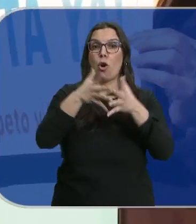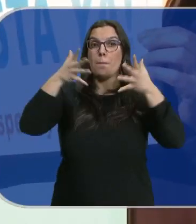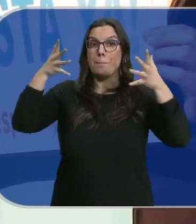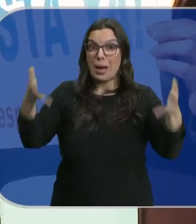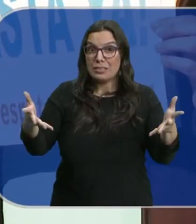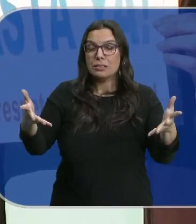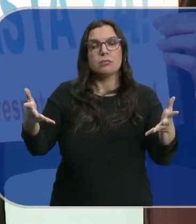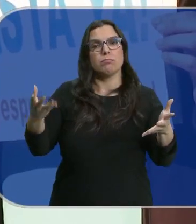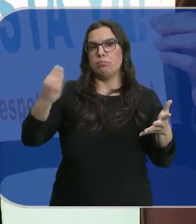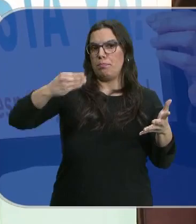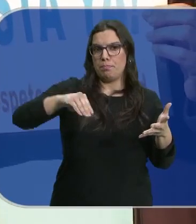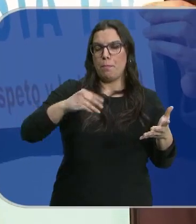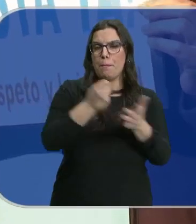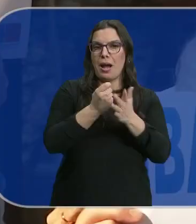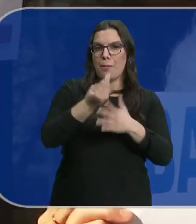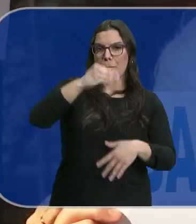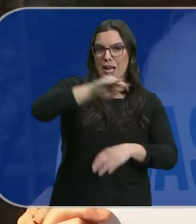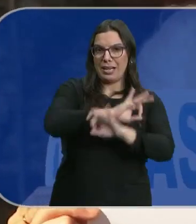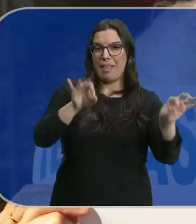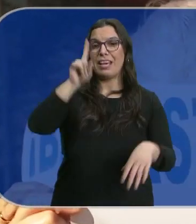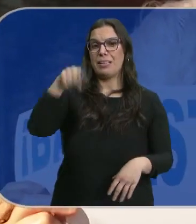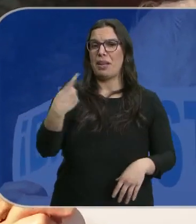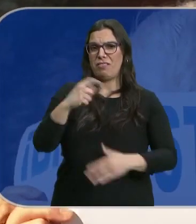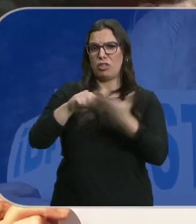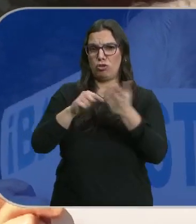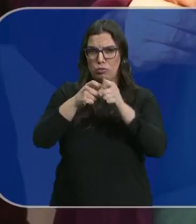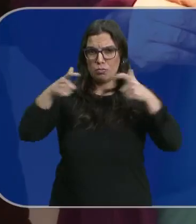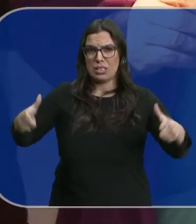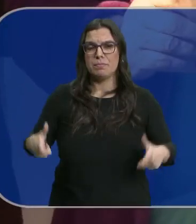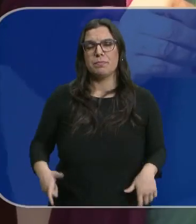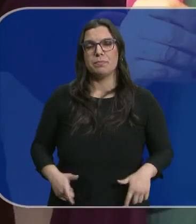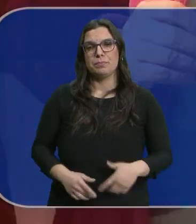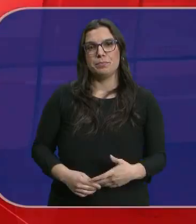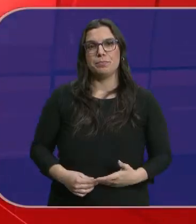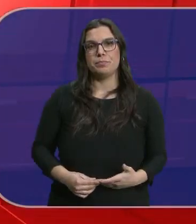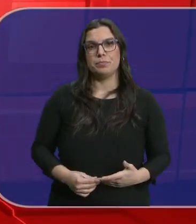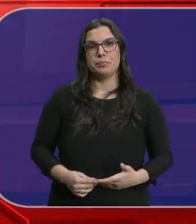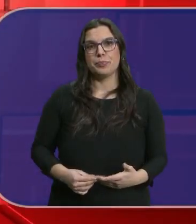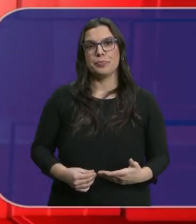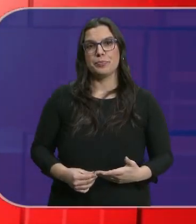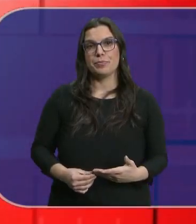quirófanos por las tardes. Además, reclaman el aumento de la plantilla de celadores.